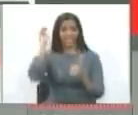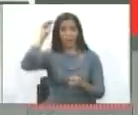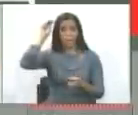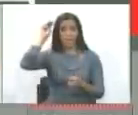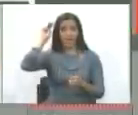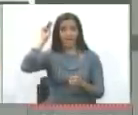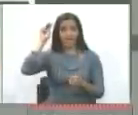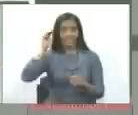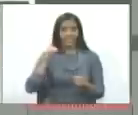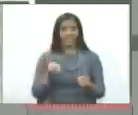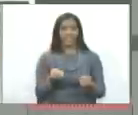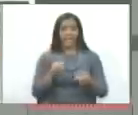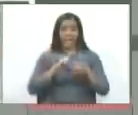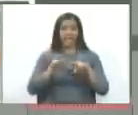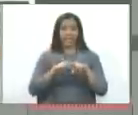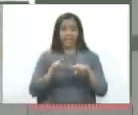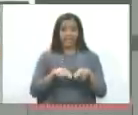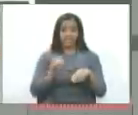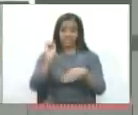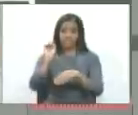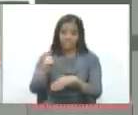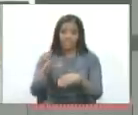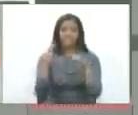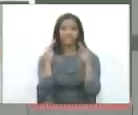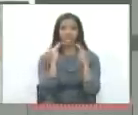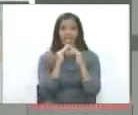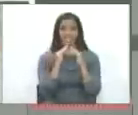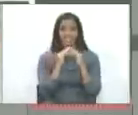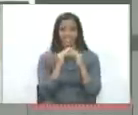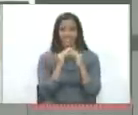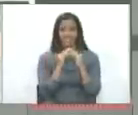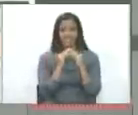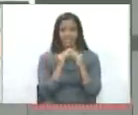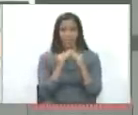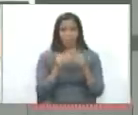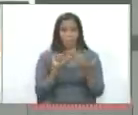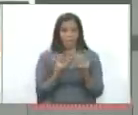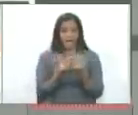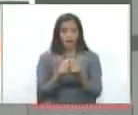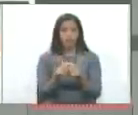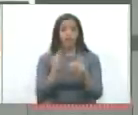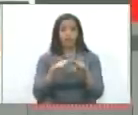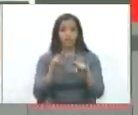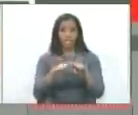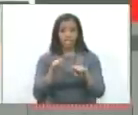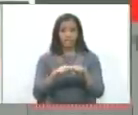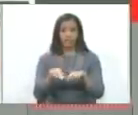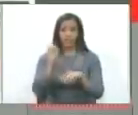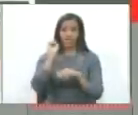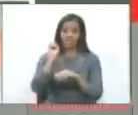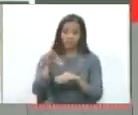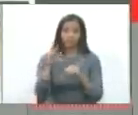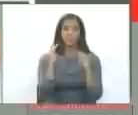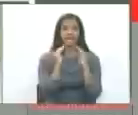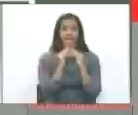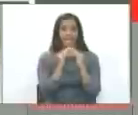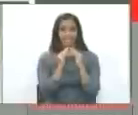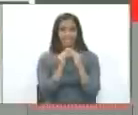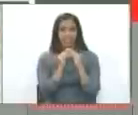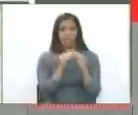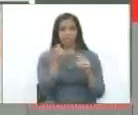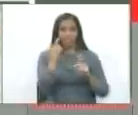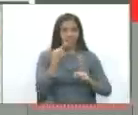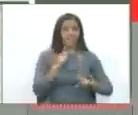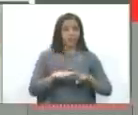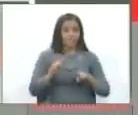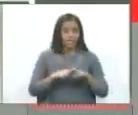llevan a los niños a su casa. Van con los niños caminando y lo dejan en su casa. Pero usted ve los niños que van